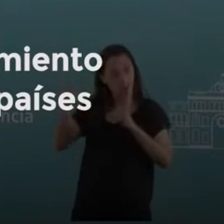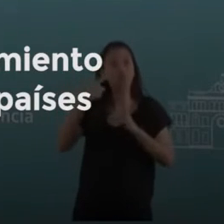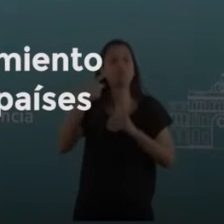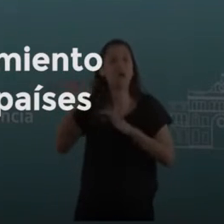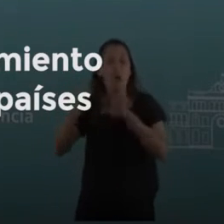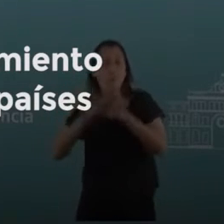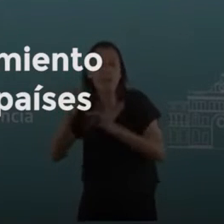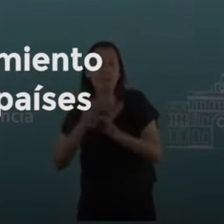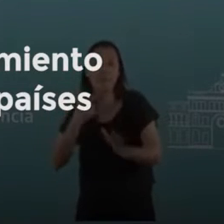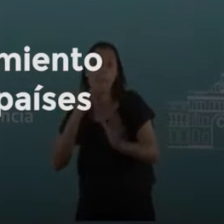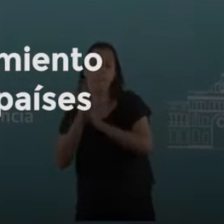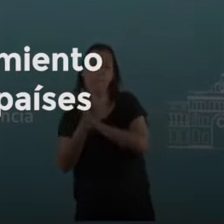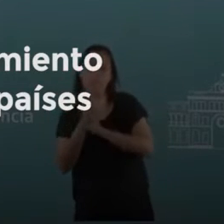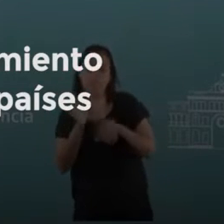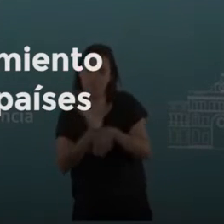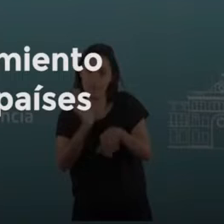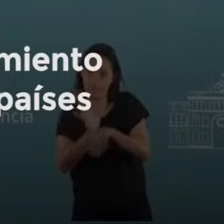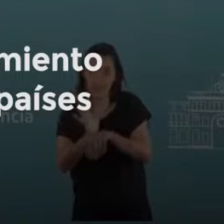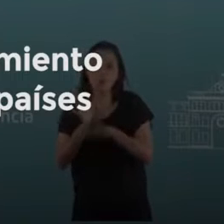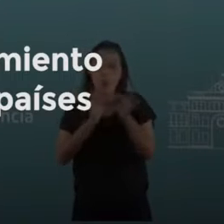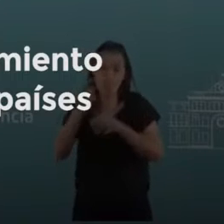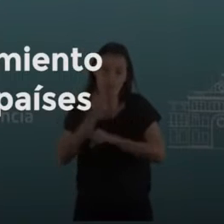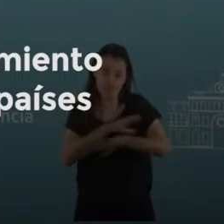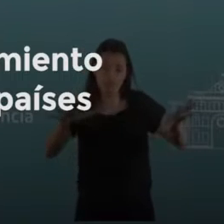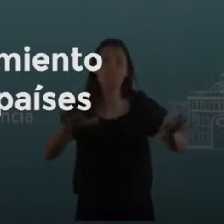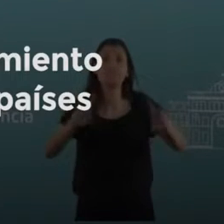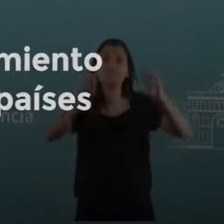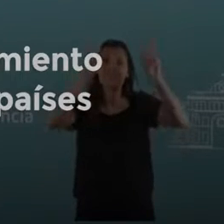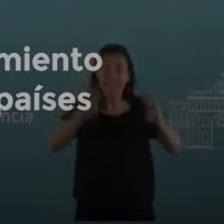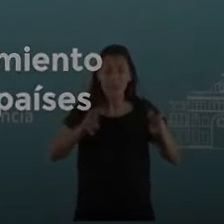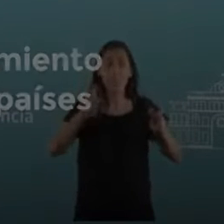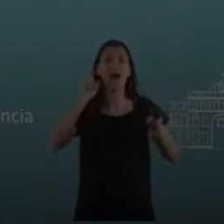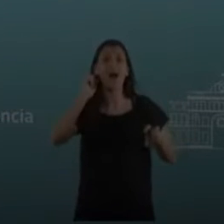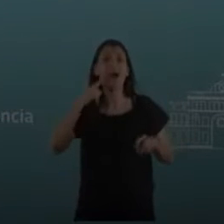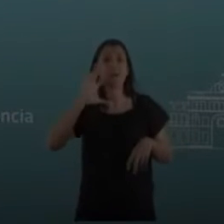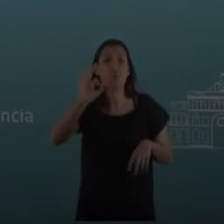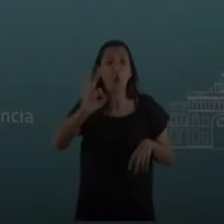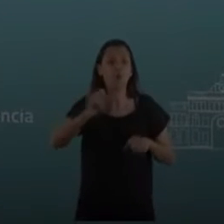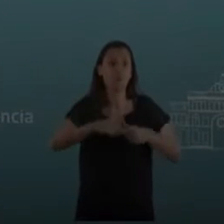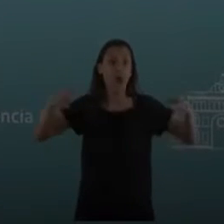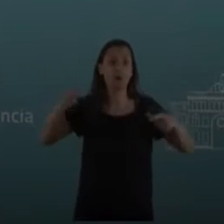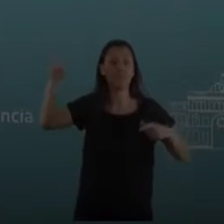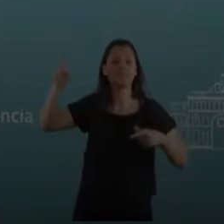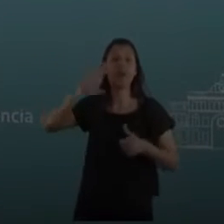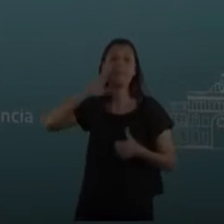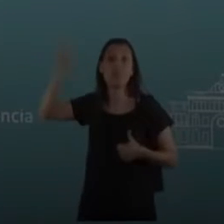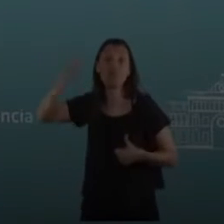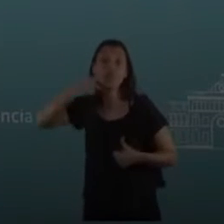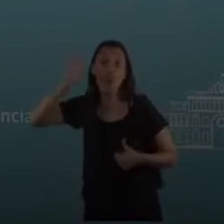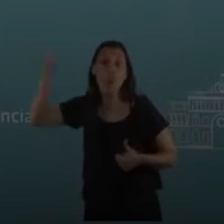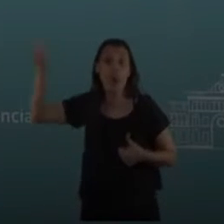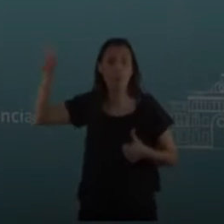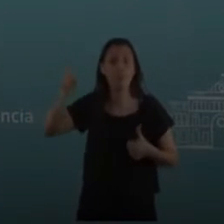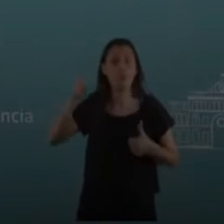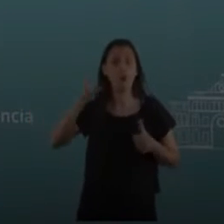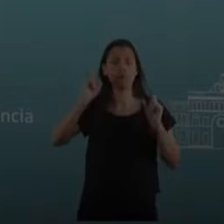con respecto al tema, y es un tema que, donde el combustible no solo está aumentando, en Estados Unidos las naftas aumentaron